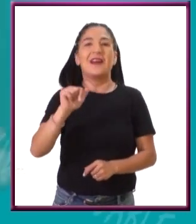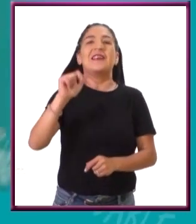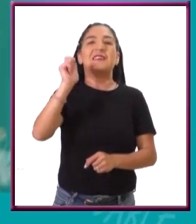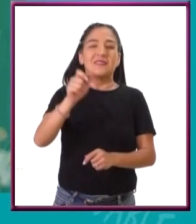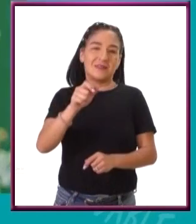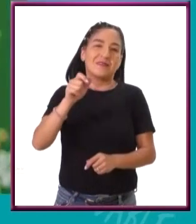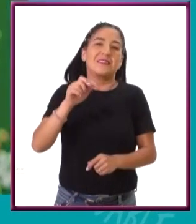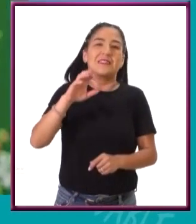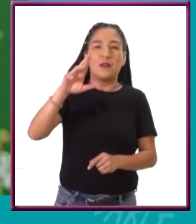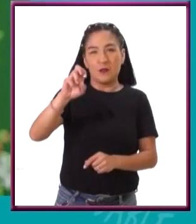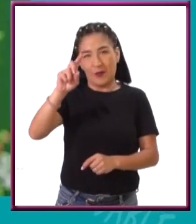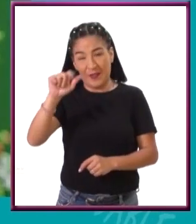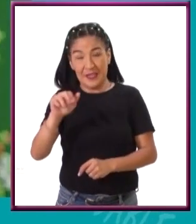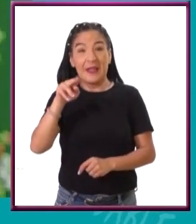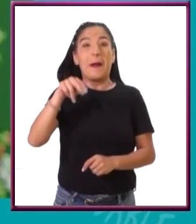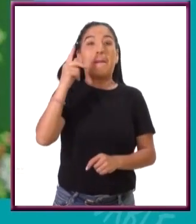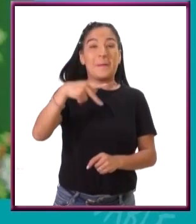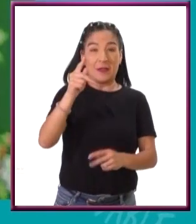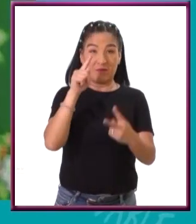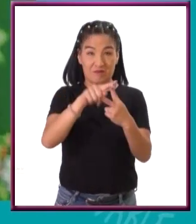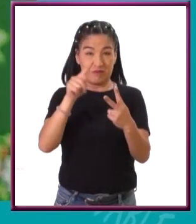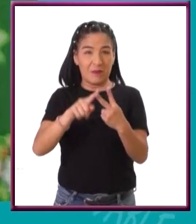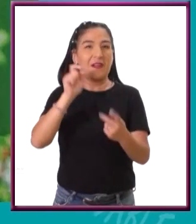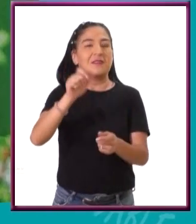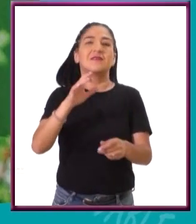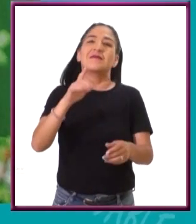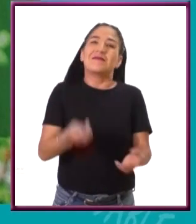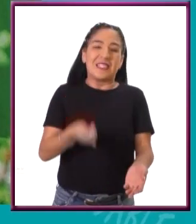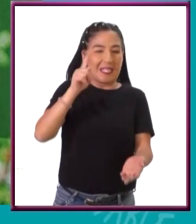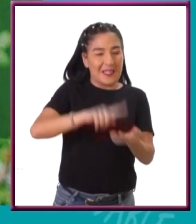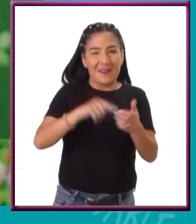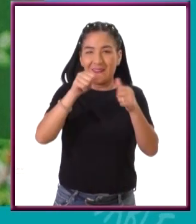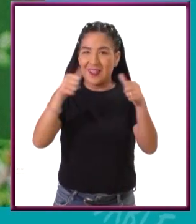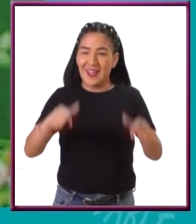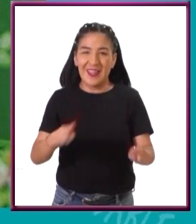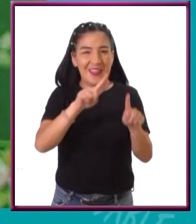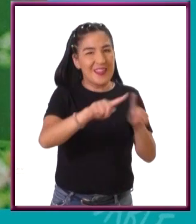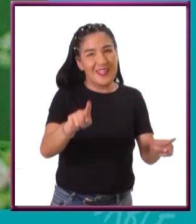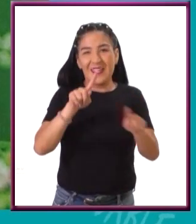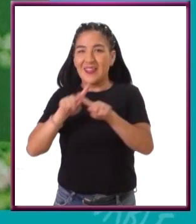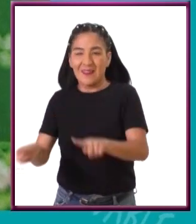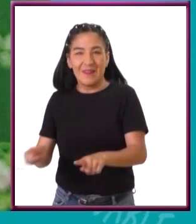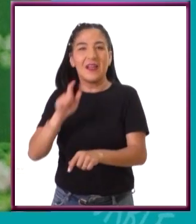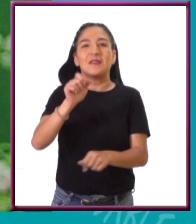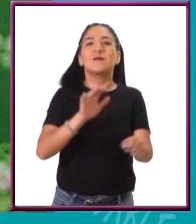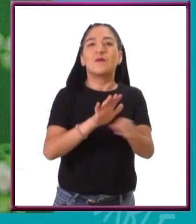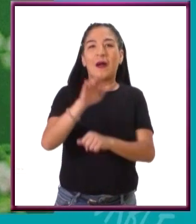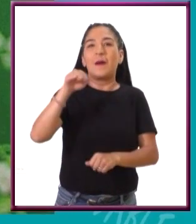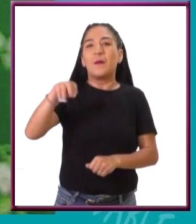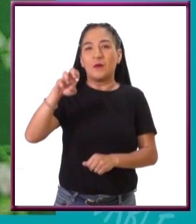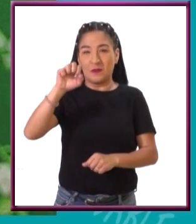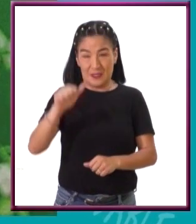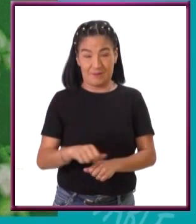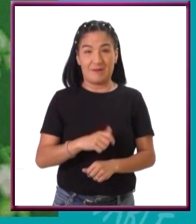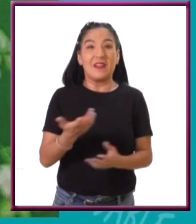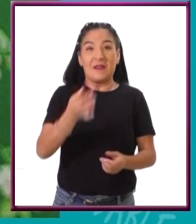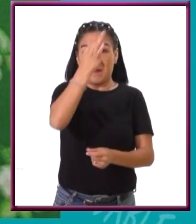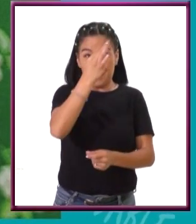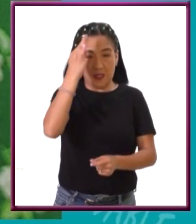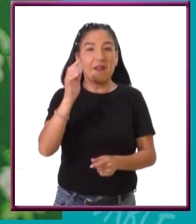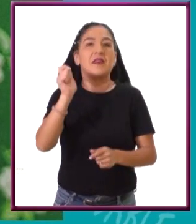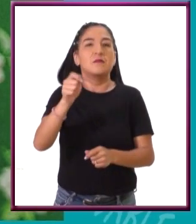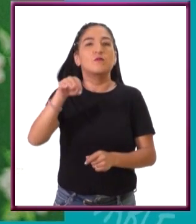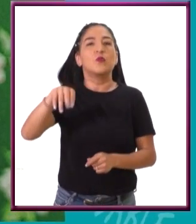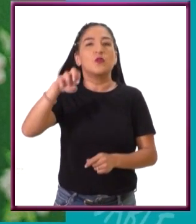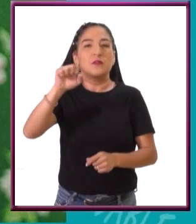Rodin. Sin embargo, las dos tuvieron suertes bien diferentes, y que habla mucho de esta idea que tenemos de la musa. Frida fue una